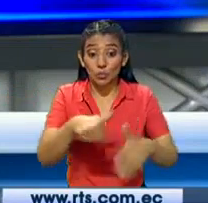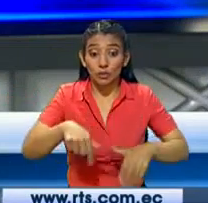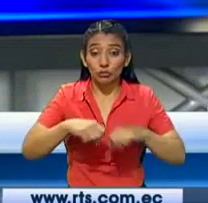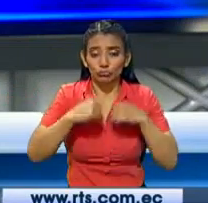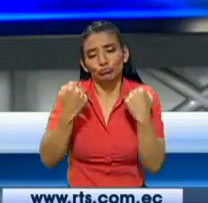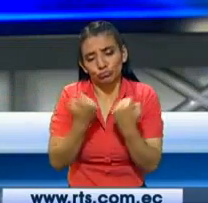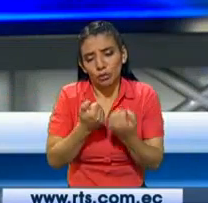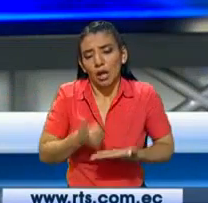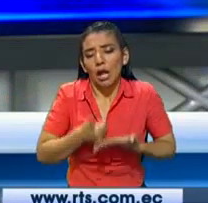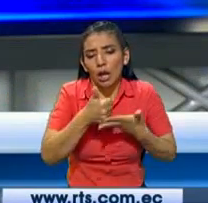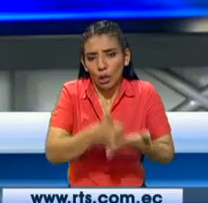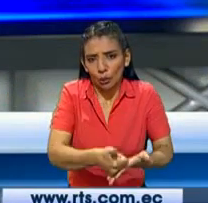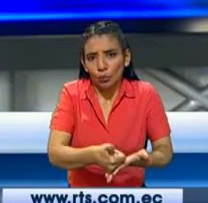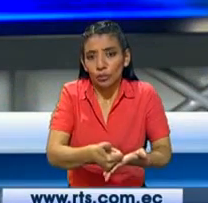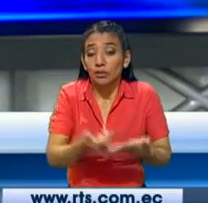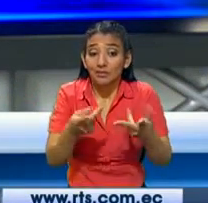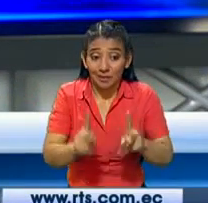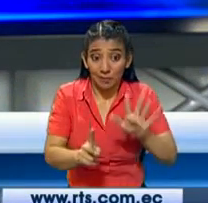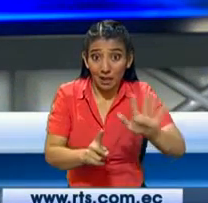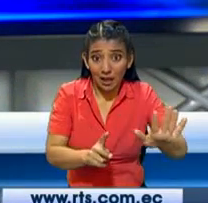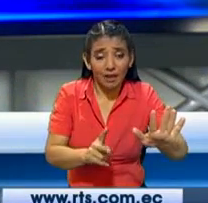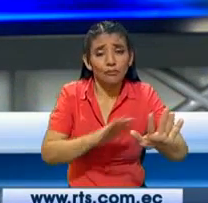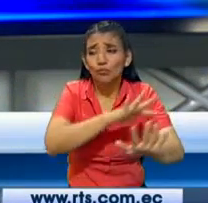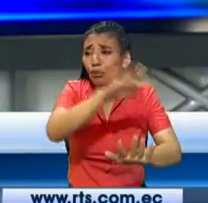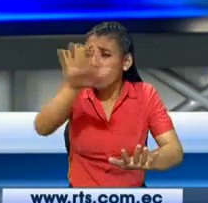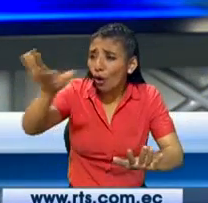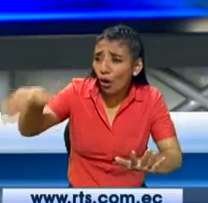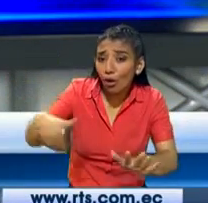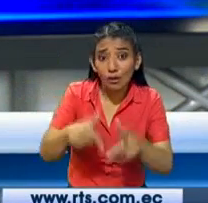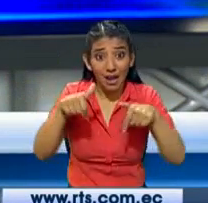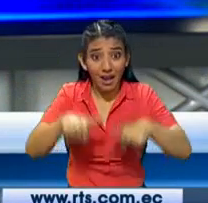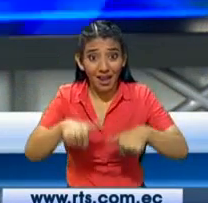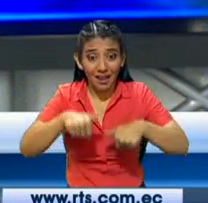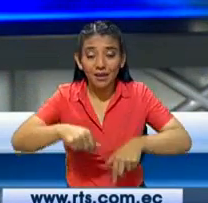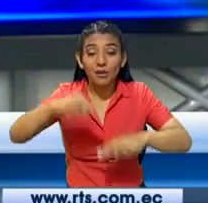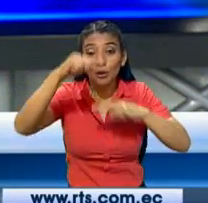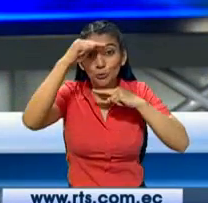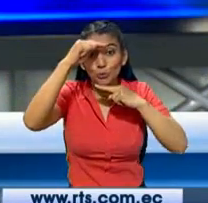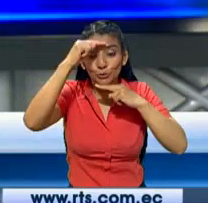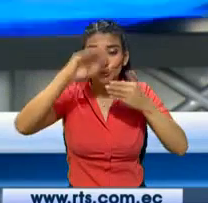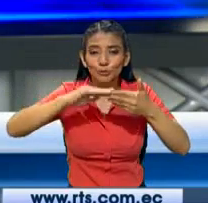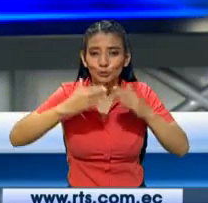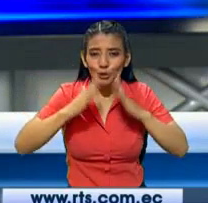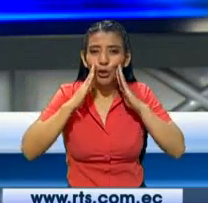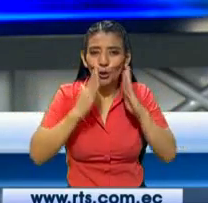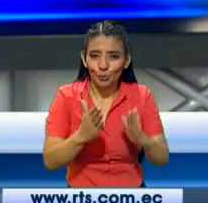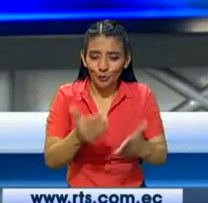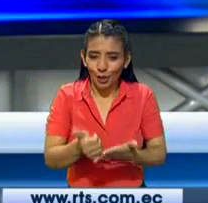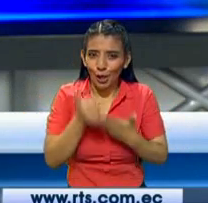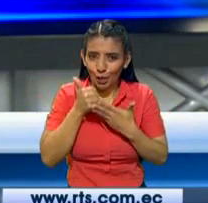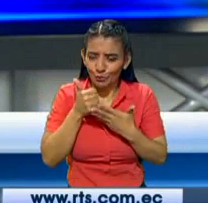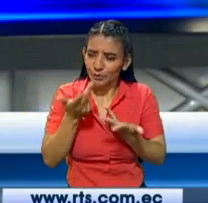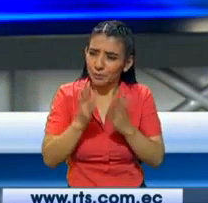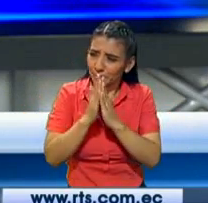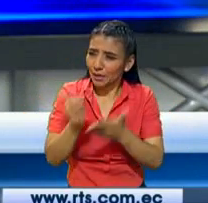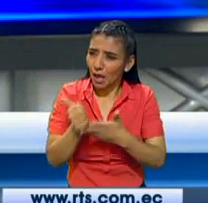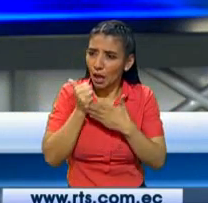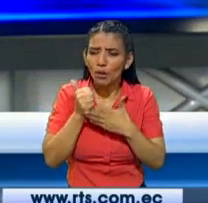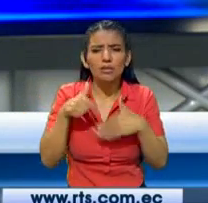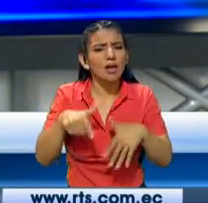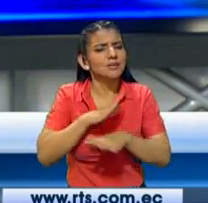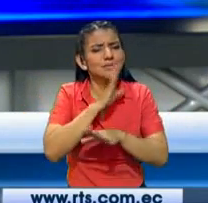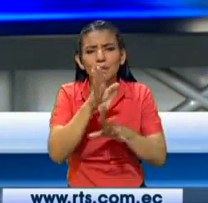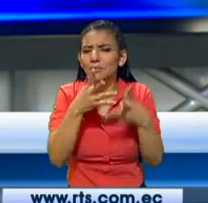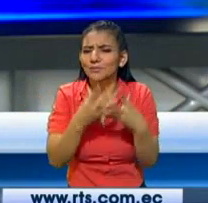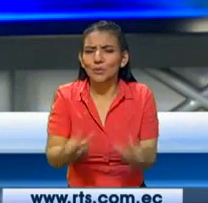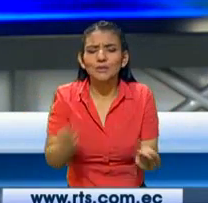no solamente en este aislado, sino en todos, la mayoría de los casos que llegan acá a nuestras oficinas de RTS, de La Noticia